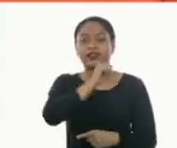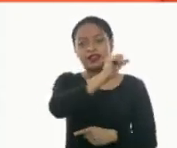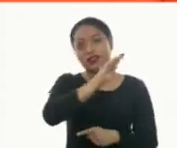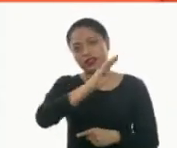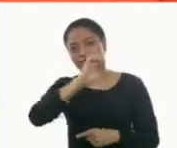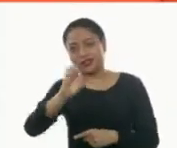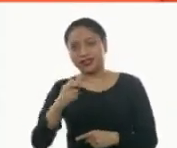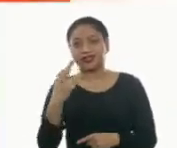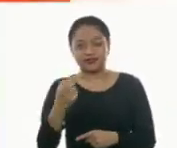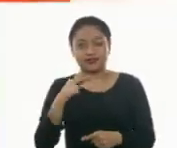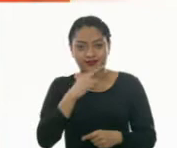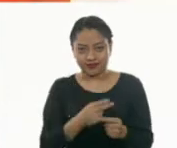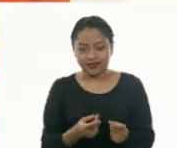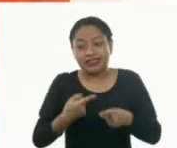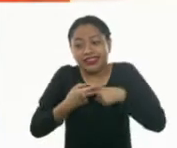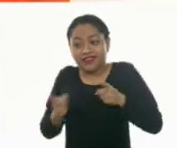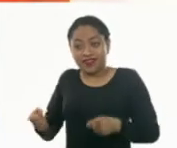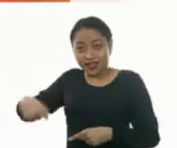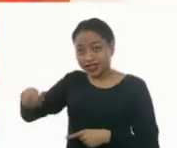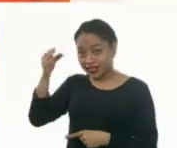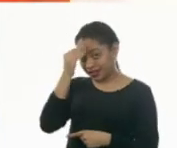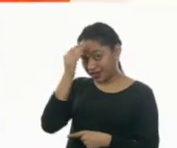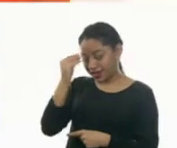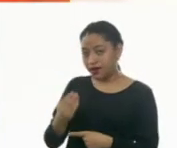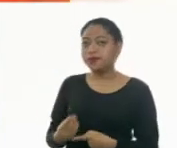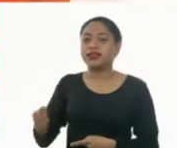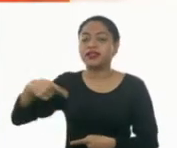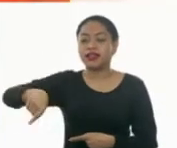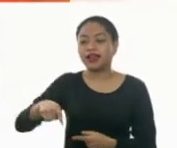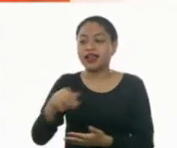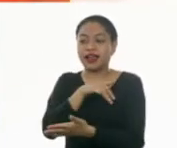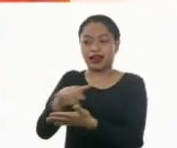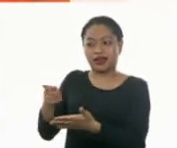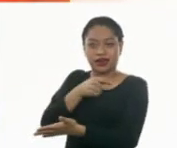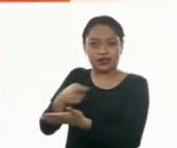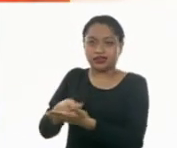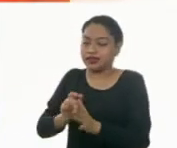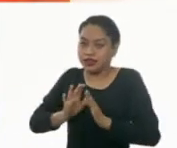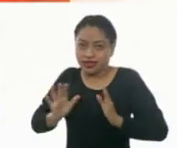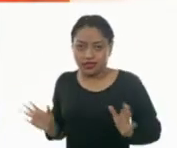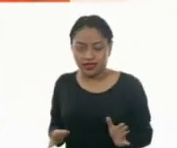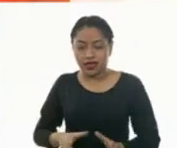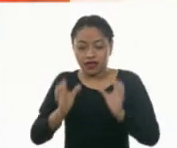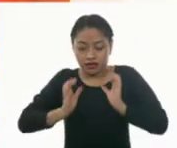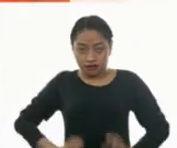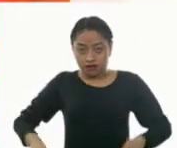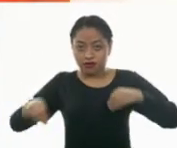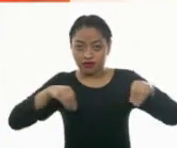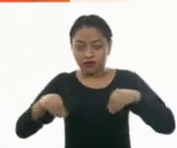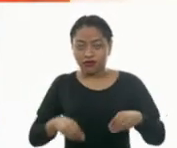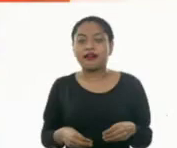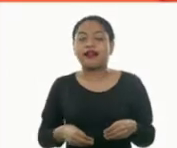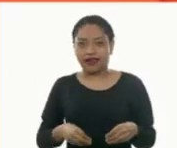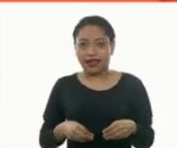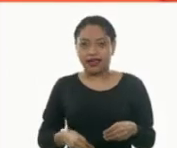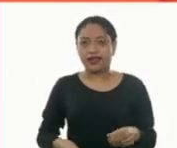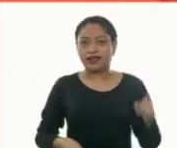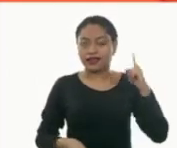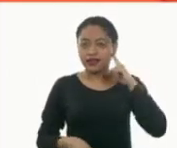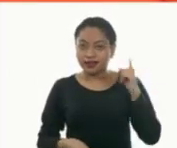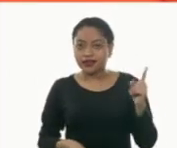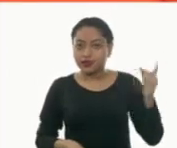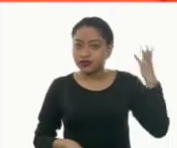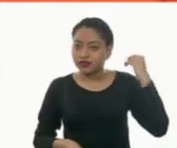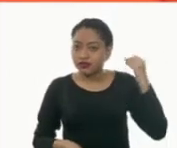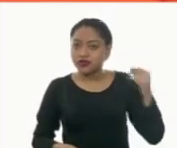de señas. Es para la lectura y escritura y el gesto tiene que ver con el lugar donde se produce el sonido